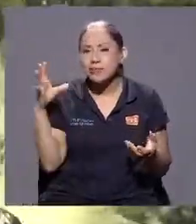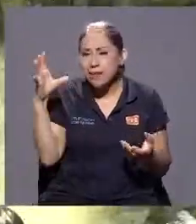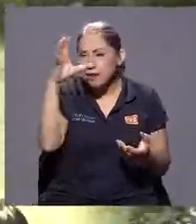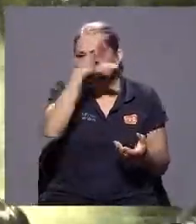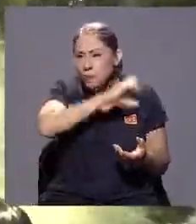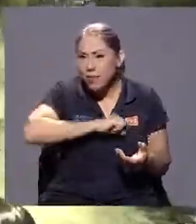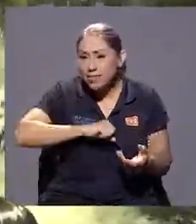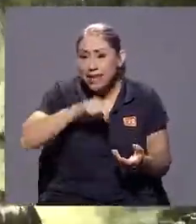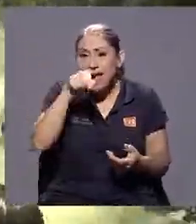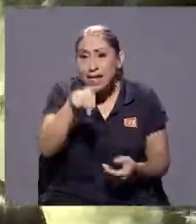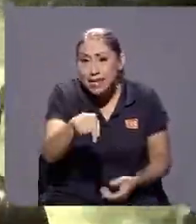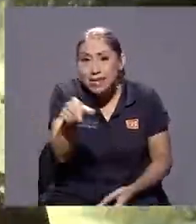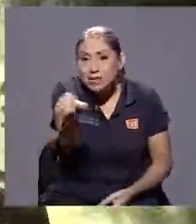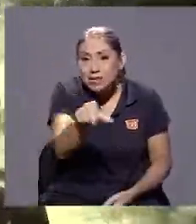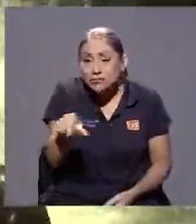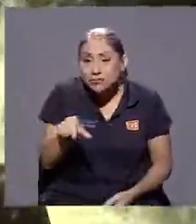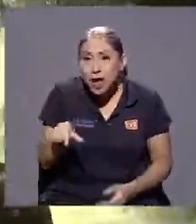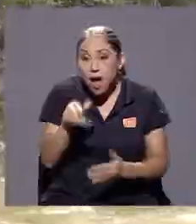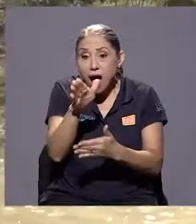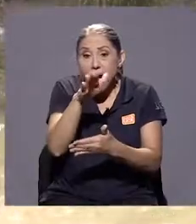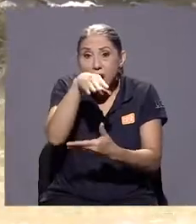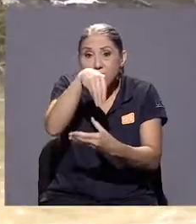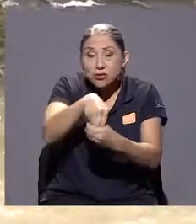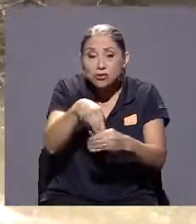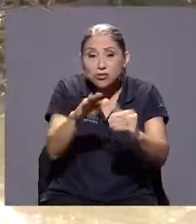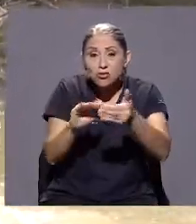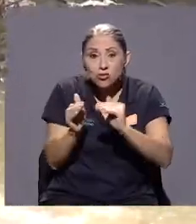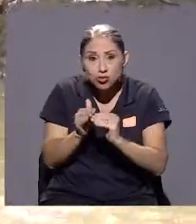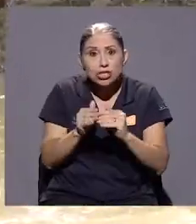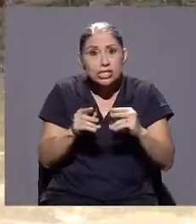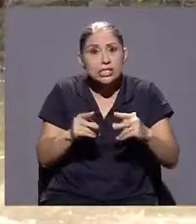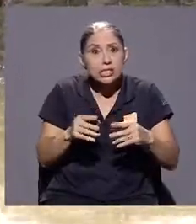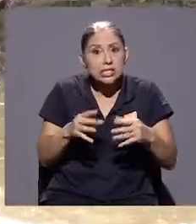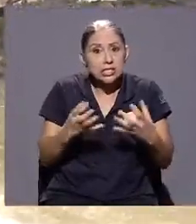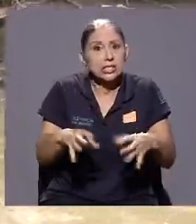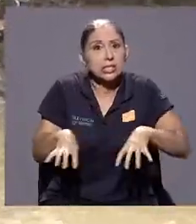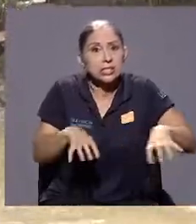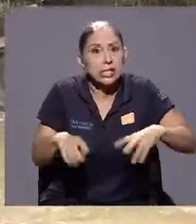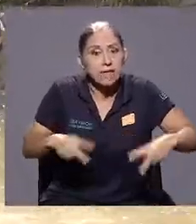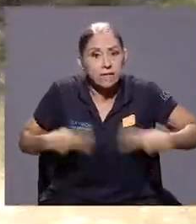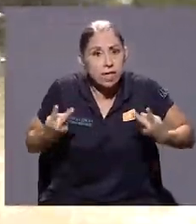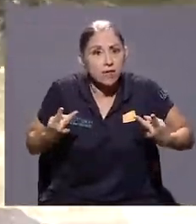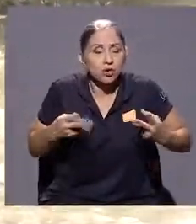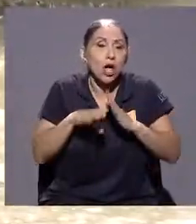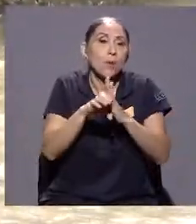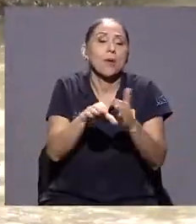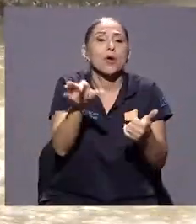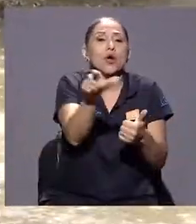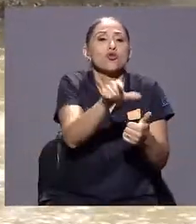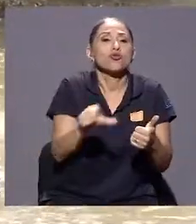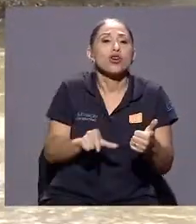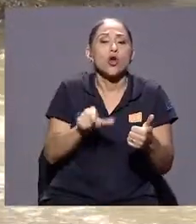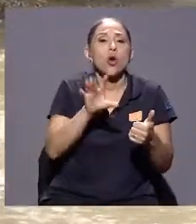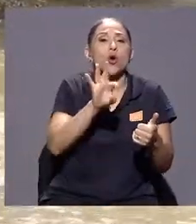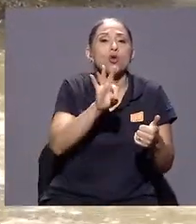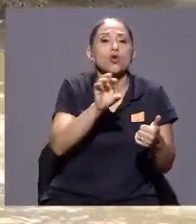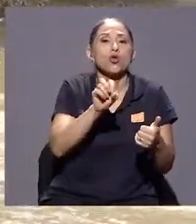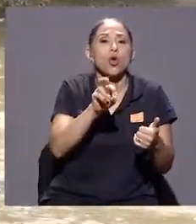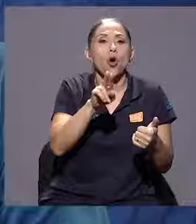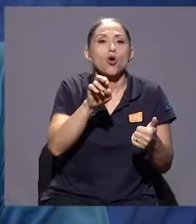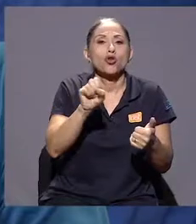que empezar digamos que son digamos como los directores maría aguilar que es donde los ríos más contaminados son siguen siendo espacios vídeos eso quiere decir